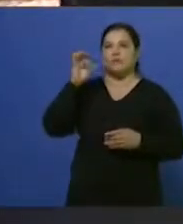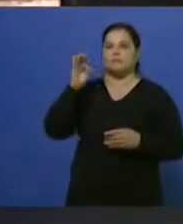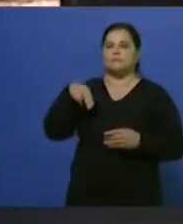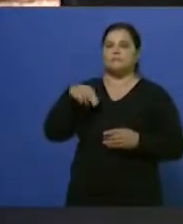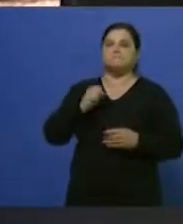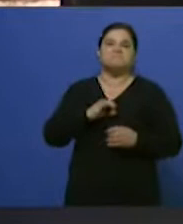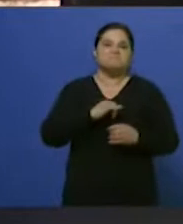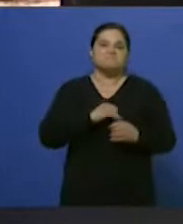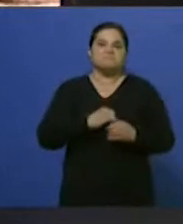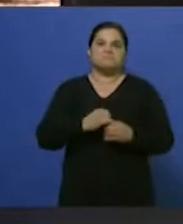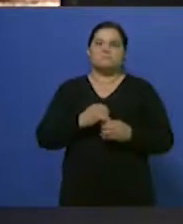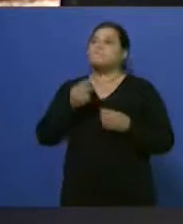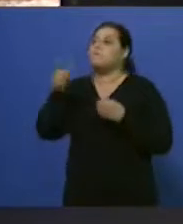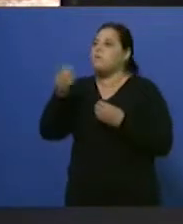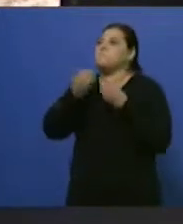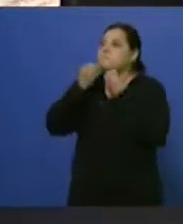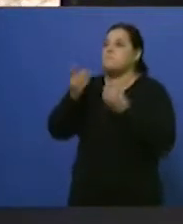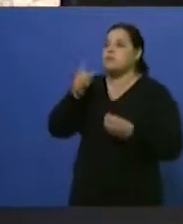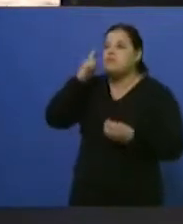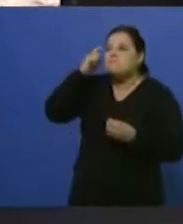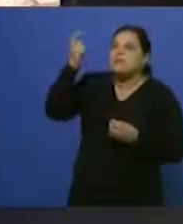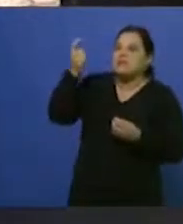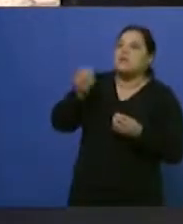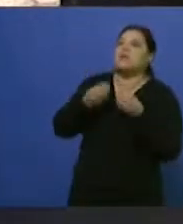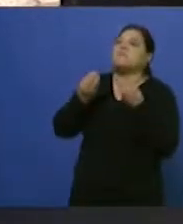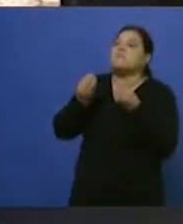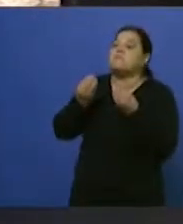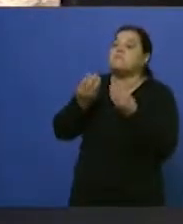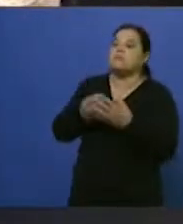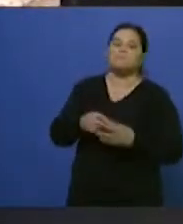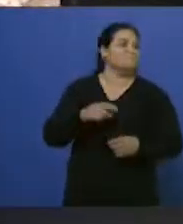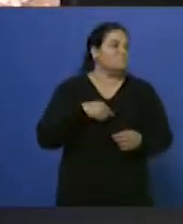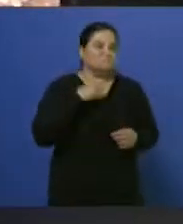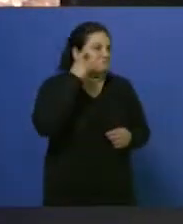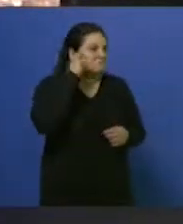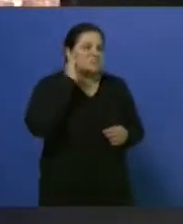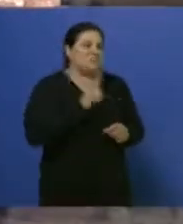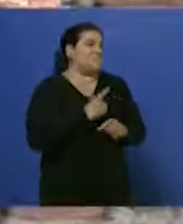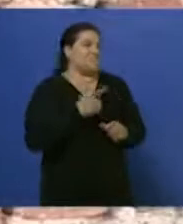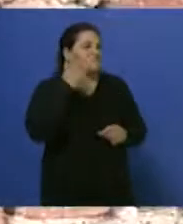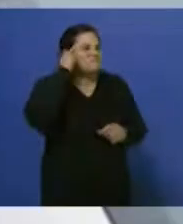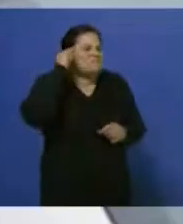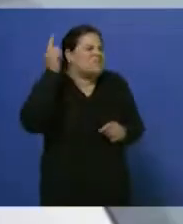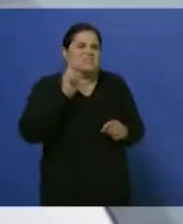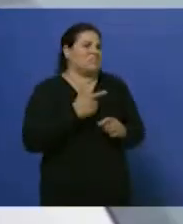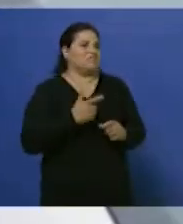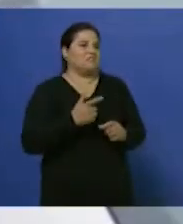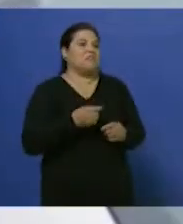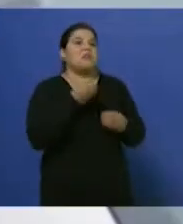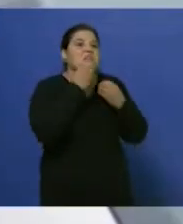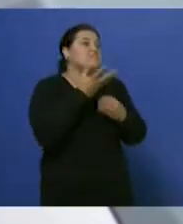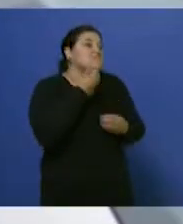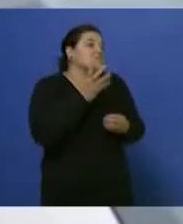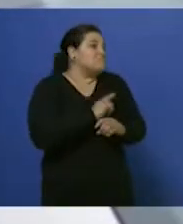suponer por dónde puede venir? No, la verdad es que no tengo ni idea de dónde puede venir la denuncia. Mira, vamos a aprovechar que